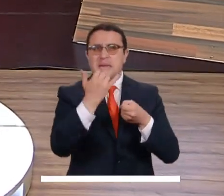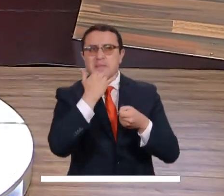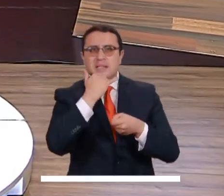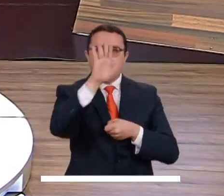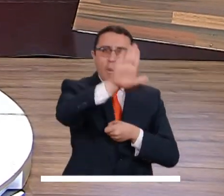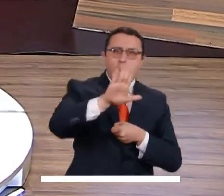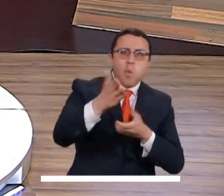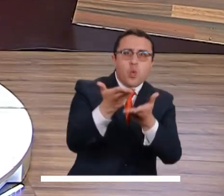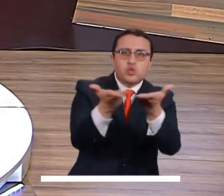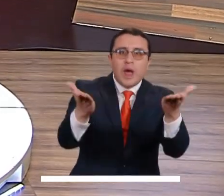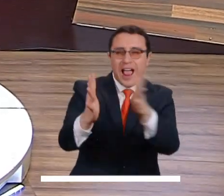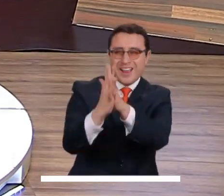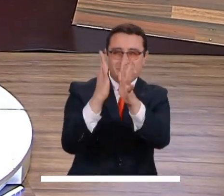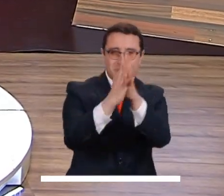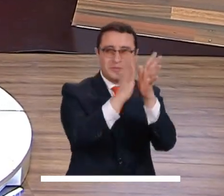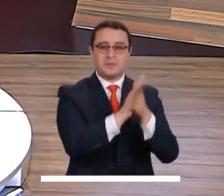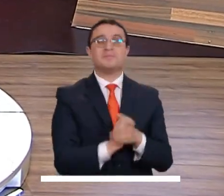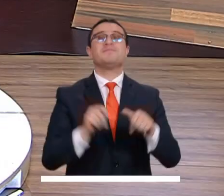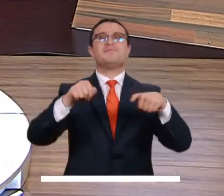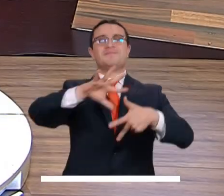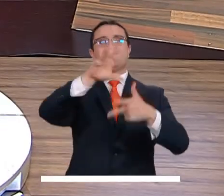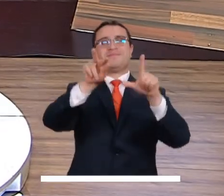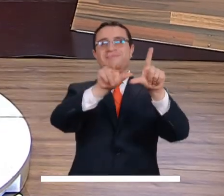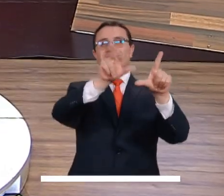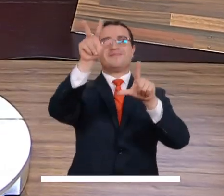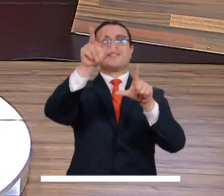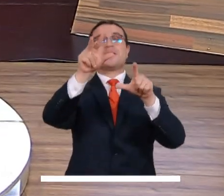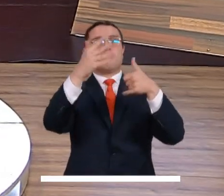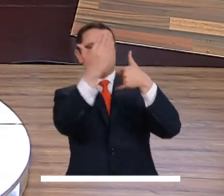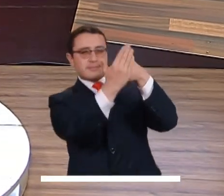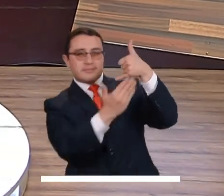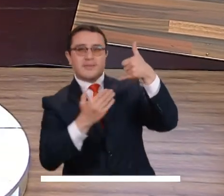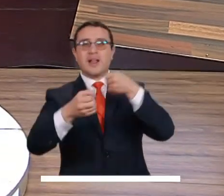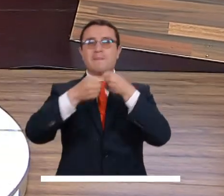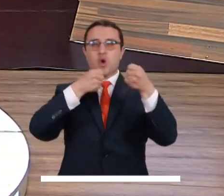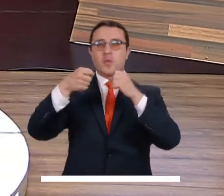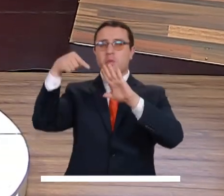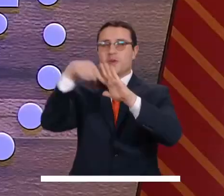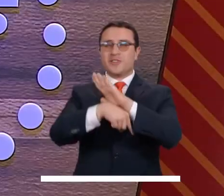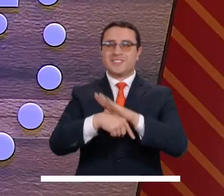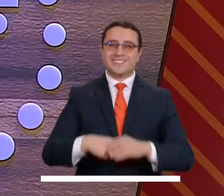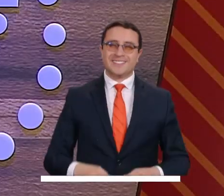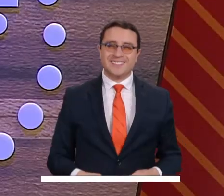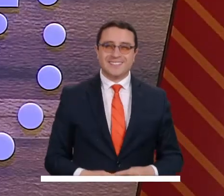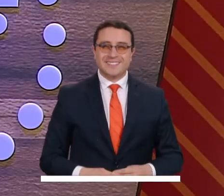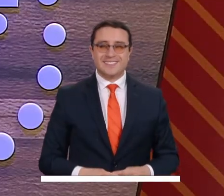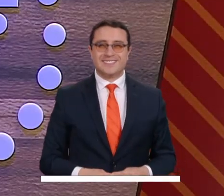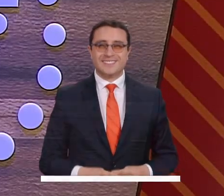su región. Esto es Enlace 13, periodismo a profundidad en nuestras regiones.